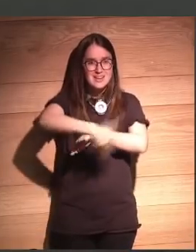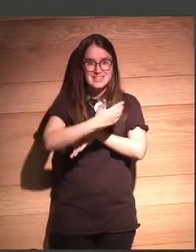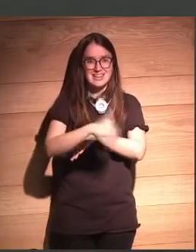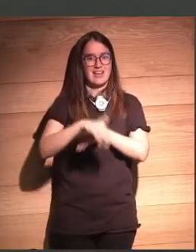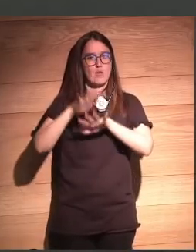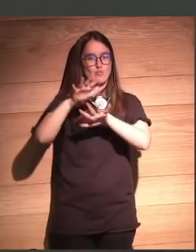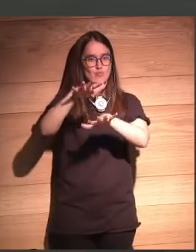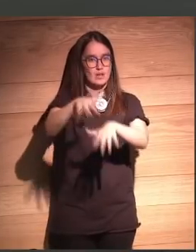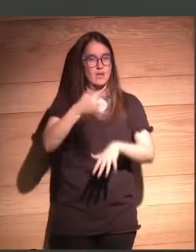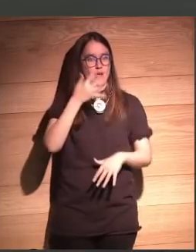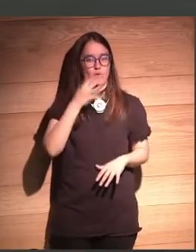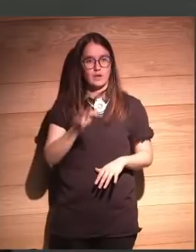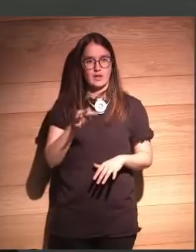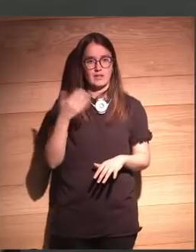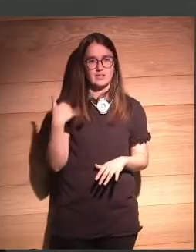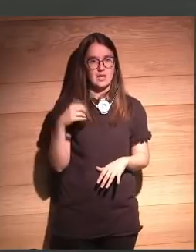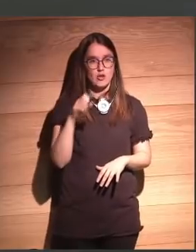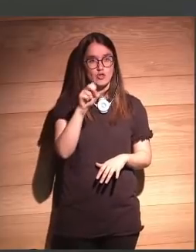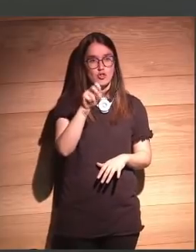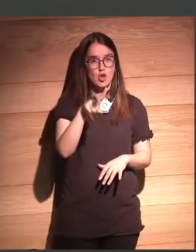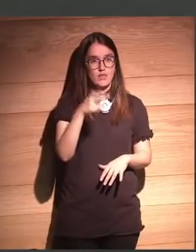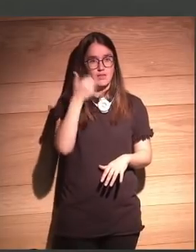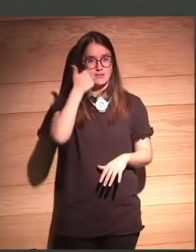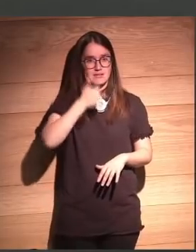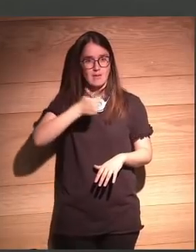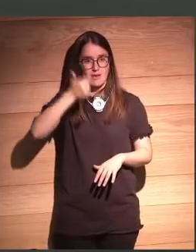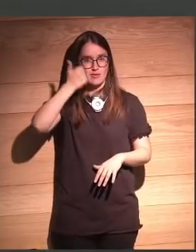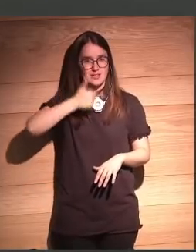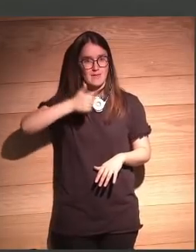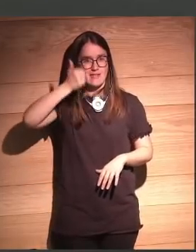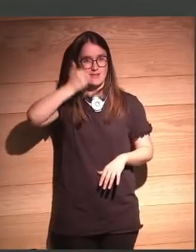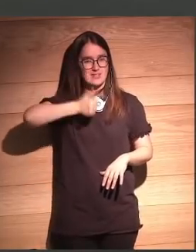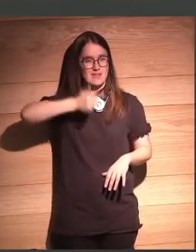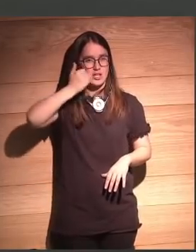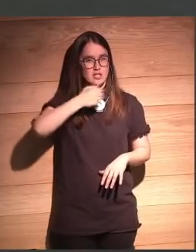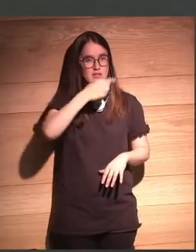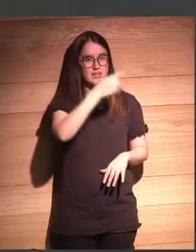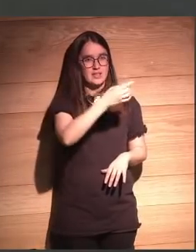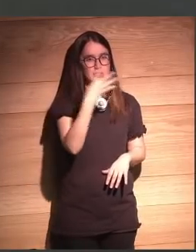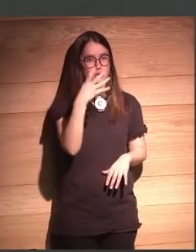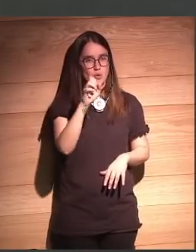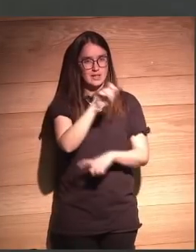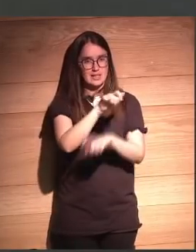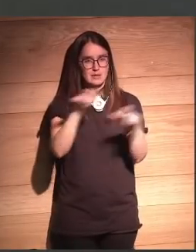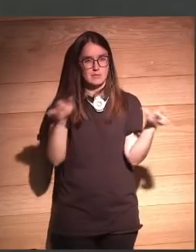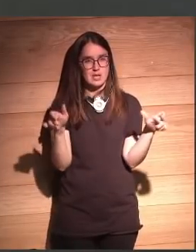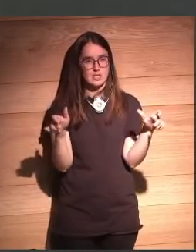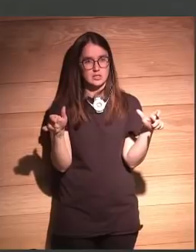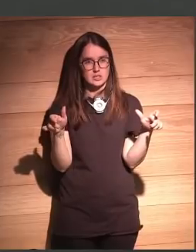calles. En Francia llevan 12 sábados consecutivos, 140 personas